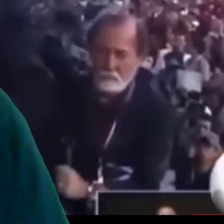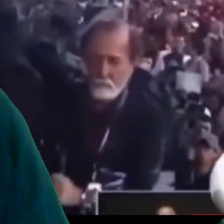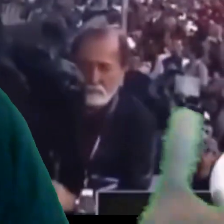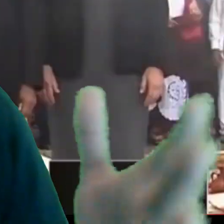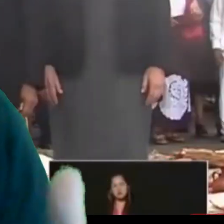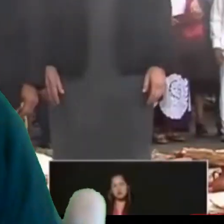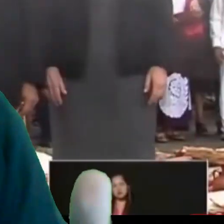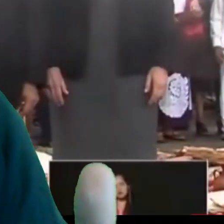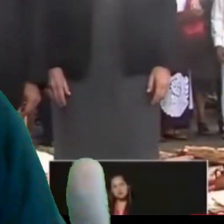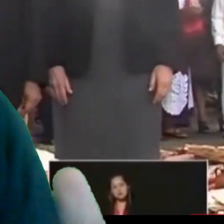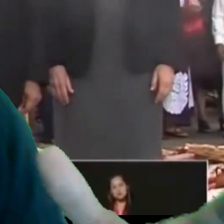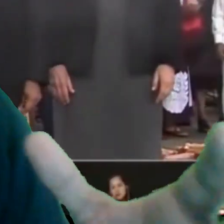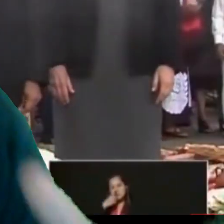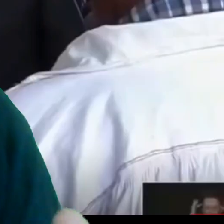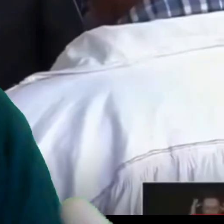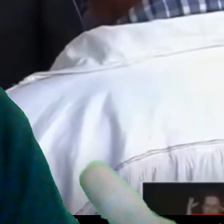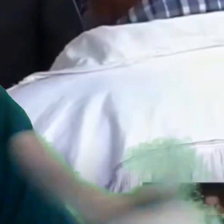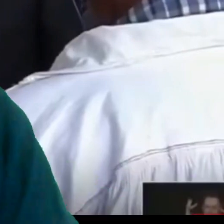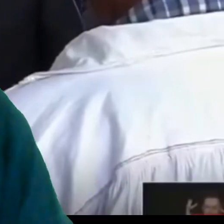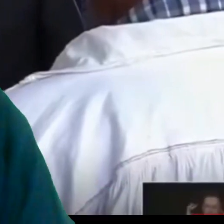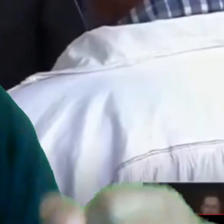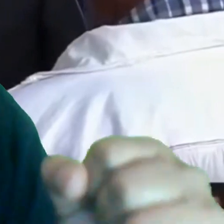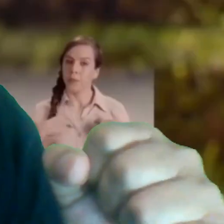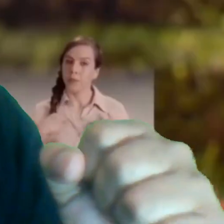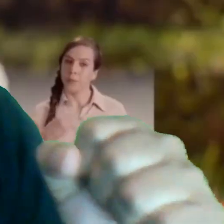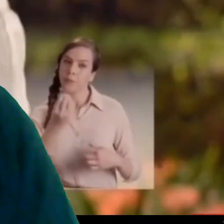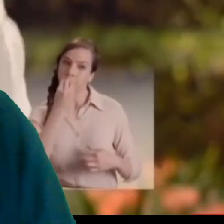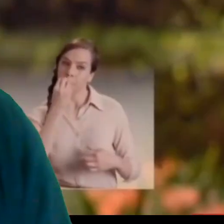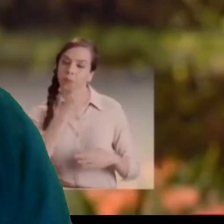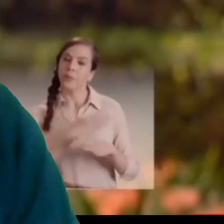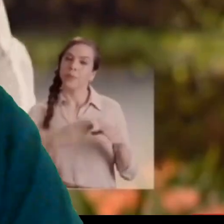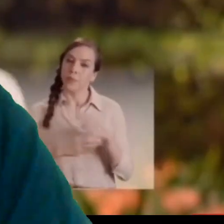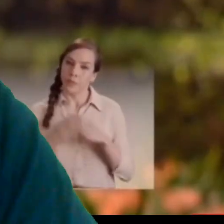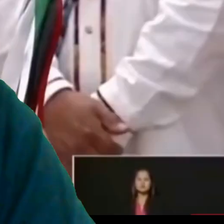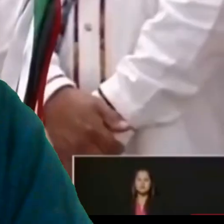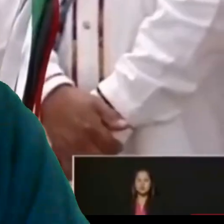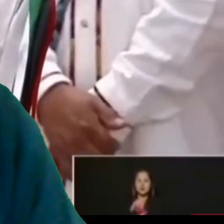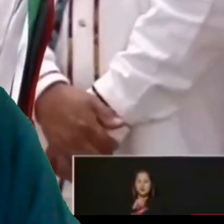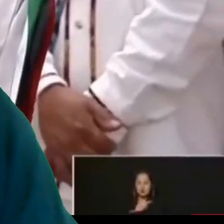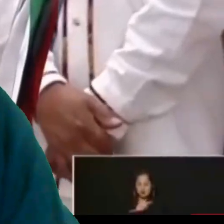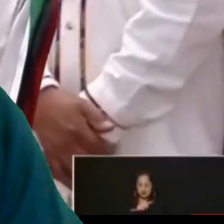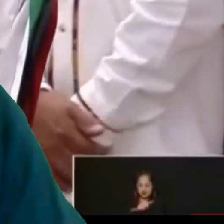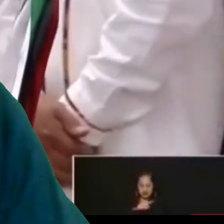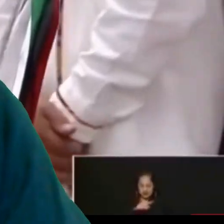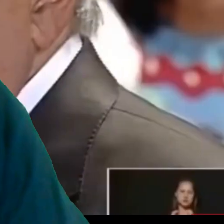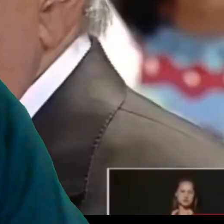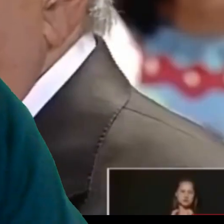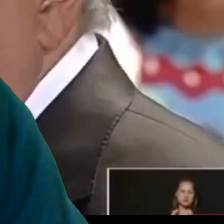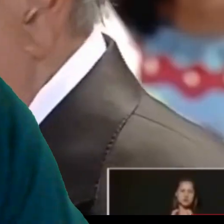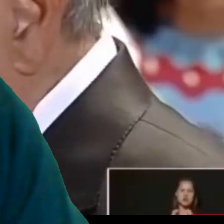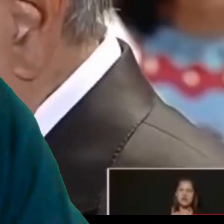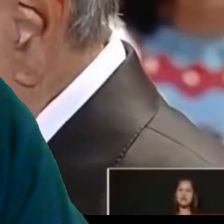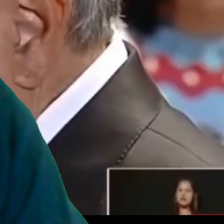Pero invirtiendo dinero bueno en malo, eso sí me preocupa.